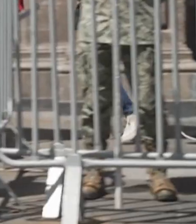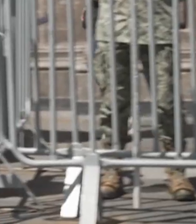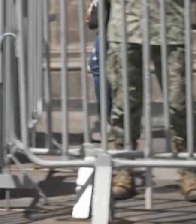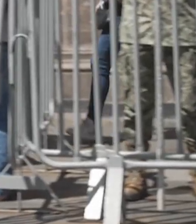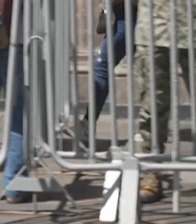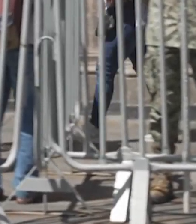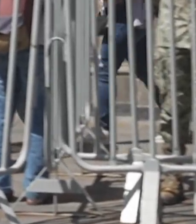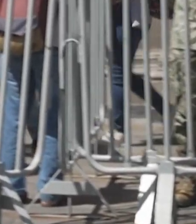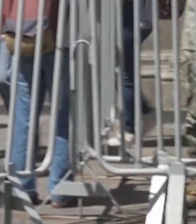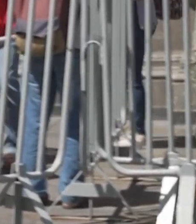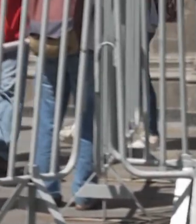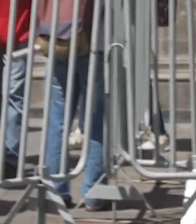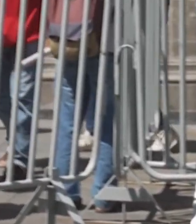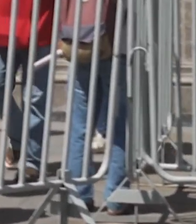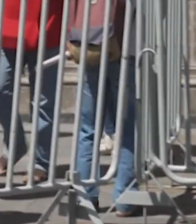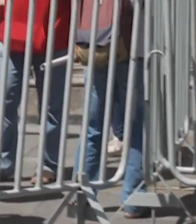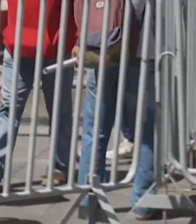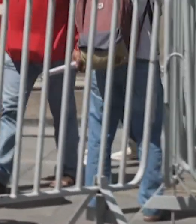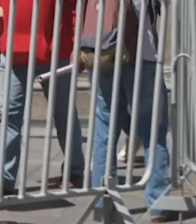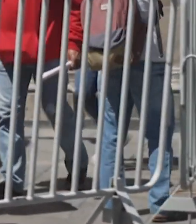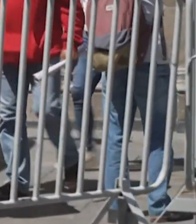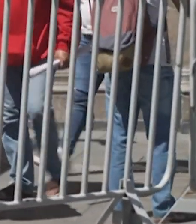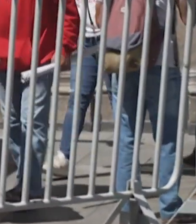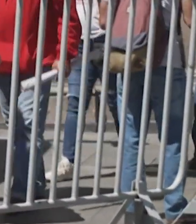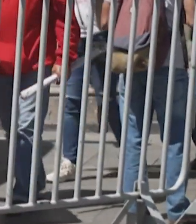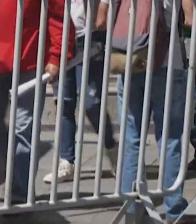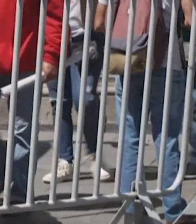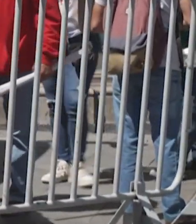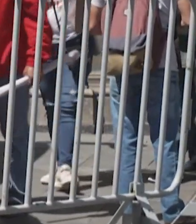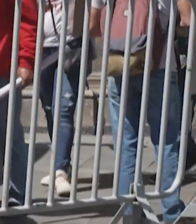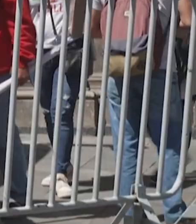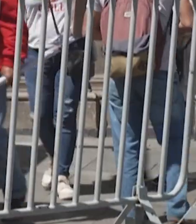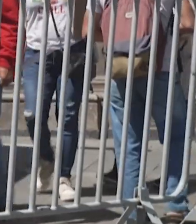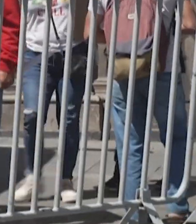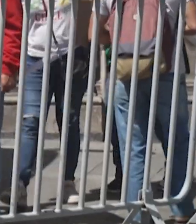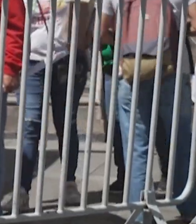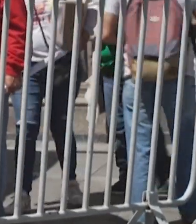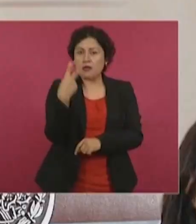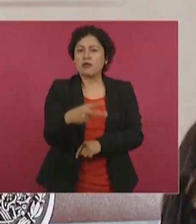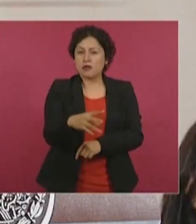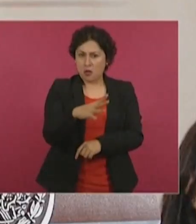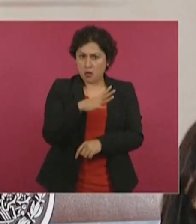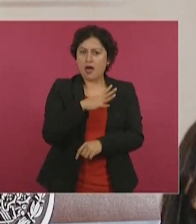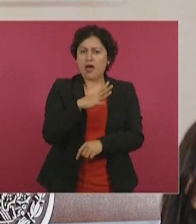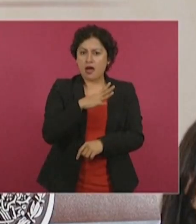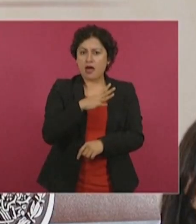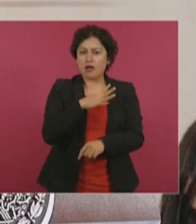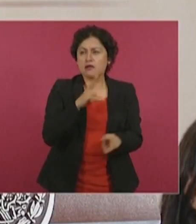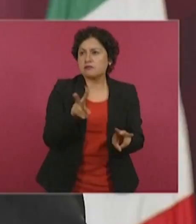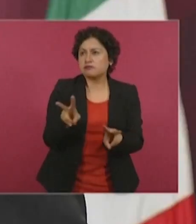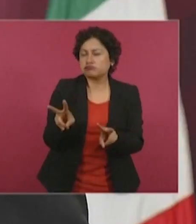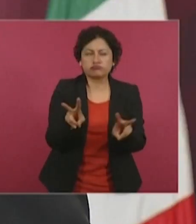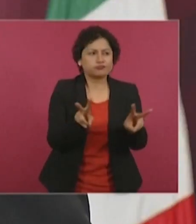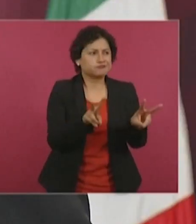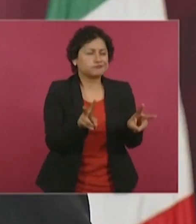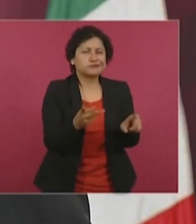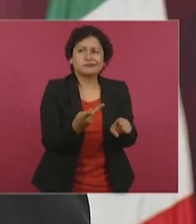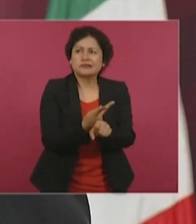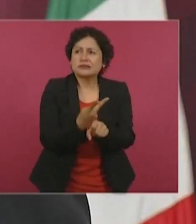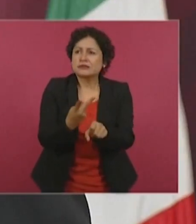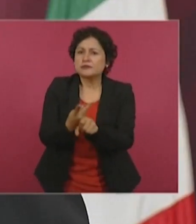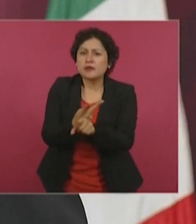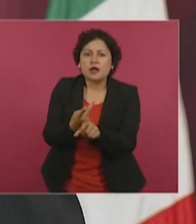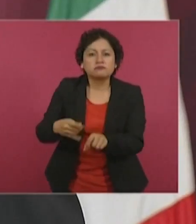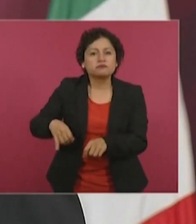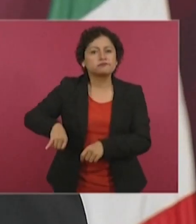la información disponible sobre el caso. Los familiares fueron recibidos por el presidente Andrés Manuel López Obrador, quien ha negado